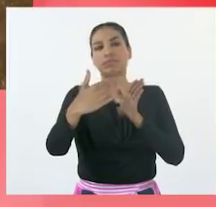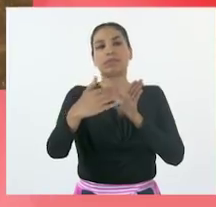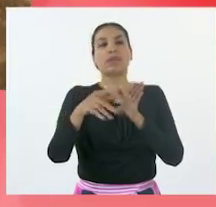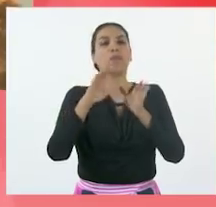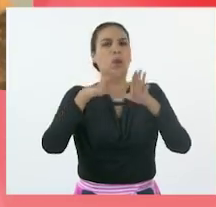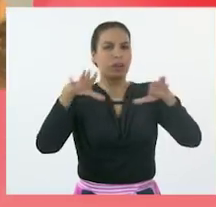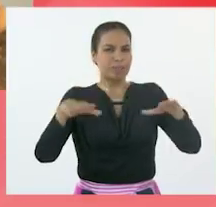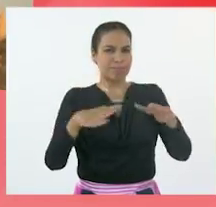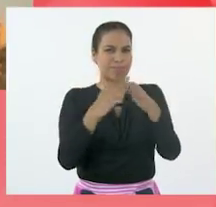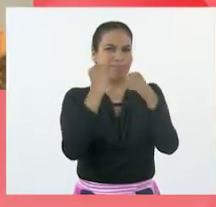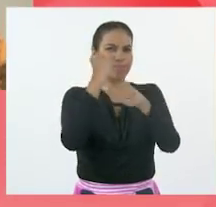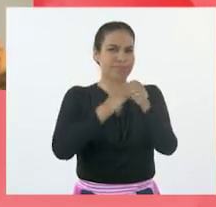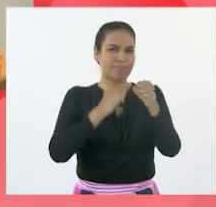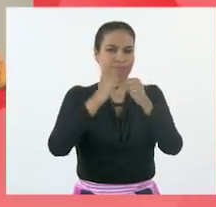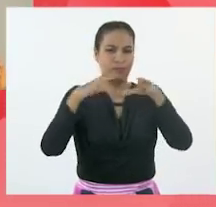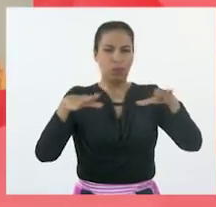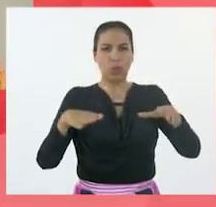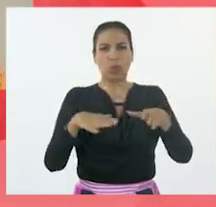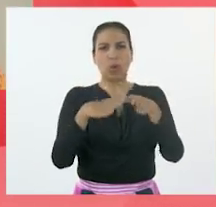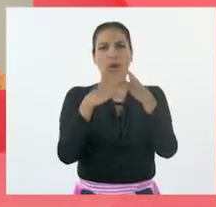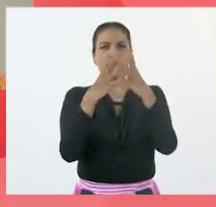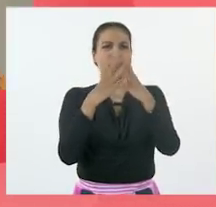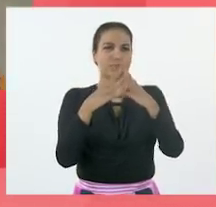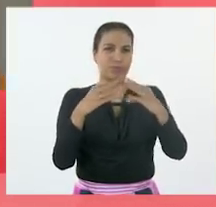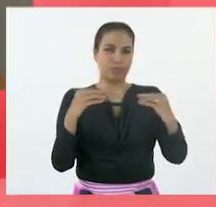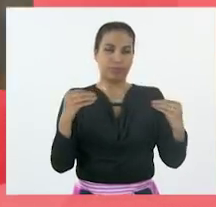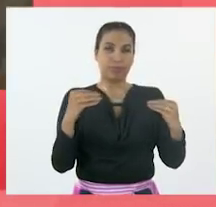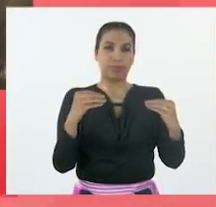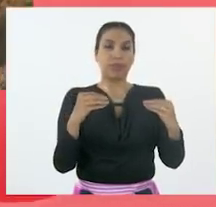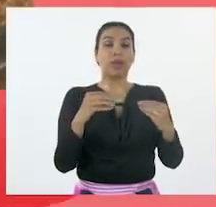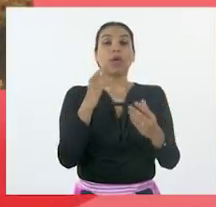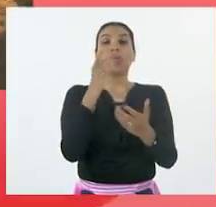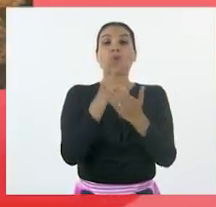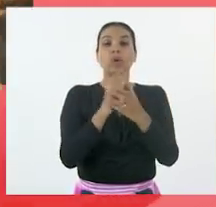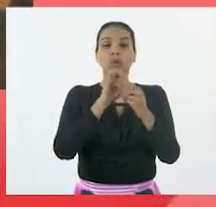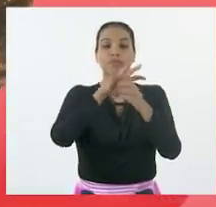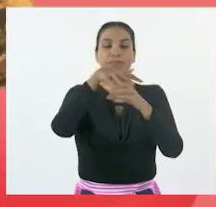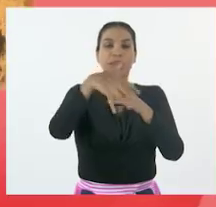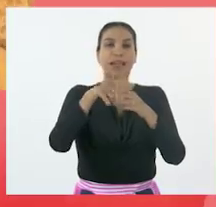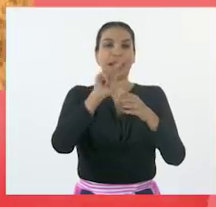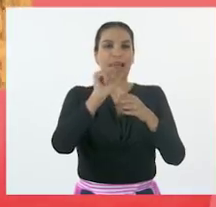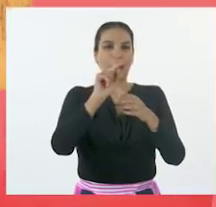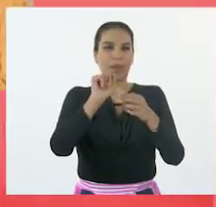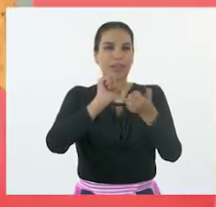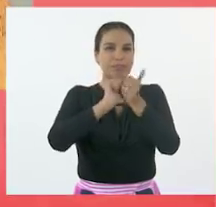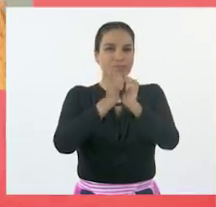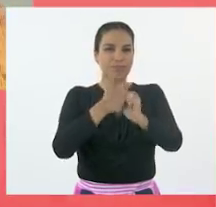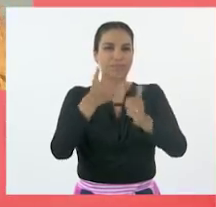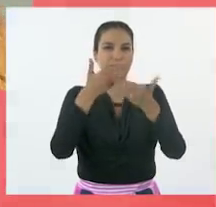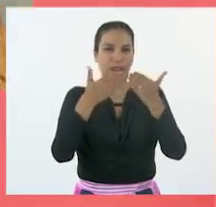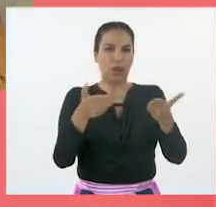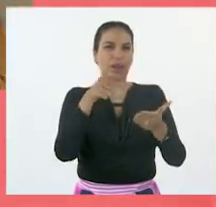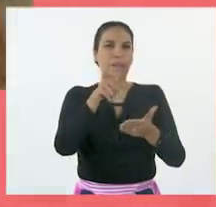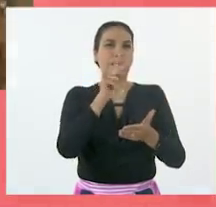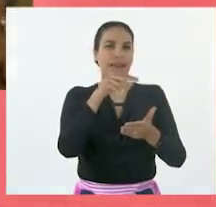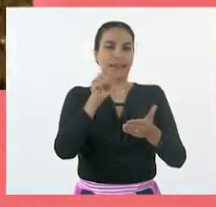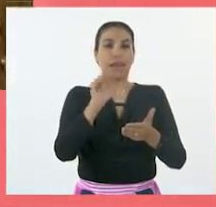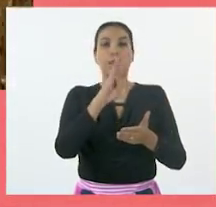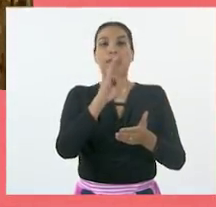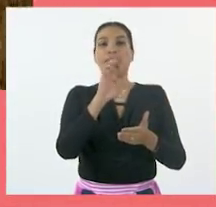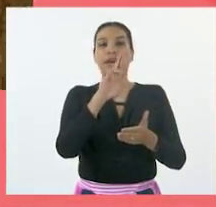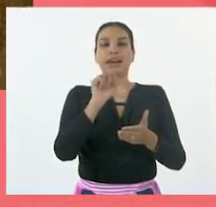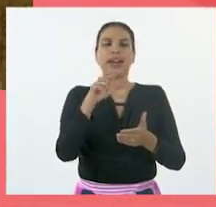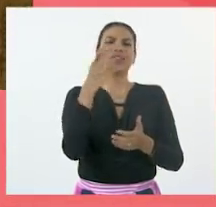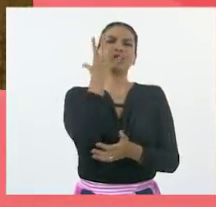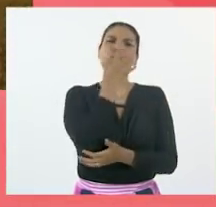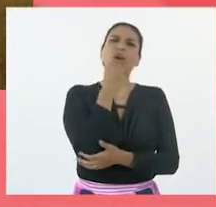la erosión, el resto del volcán desapareció, quedando solo la lava sólida que hoy forma la peña. Bernal es